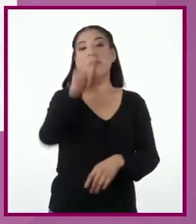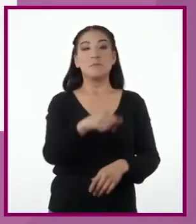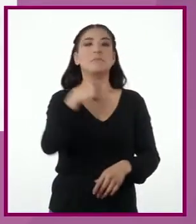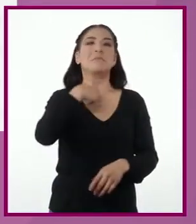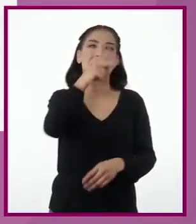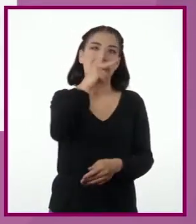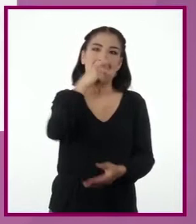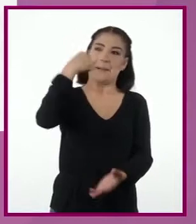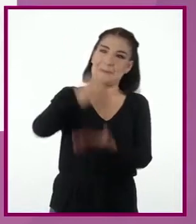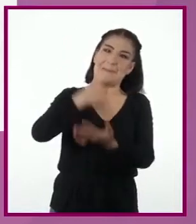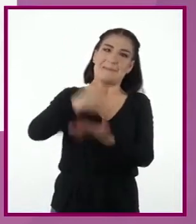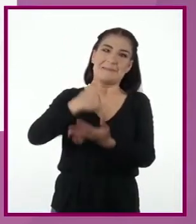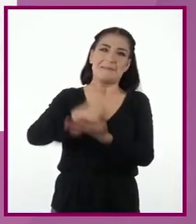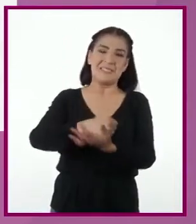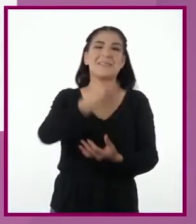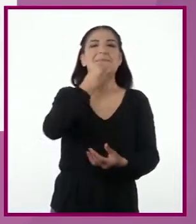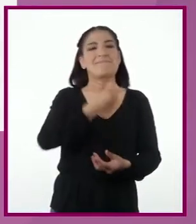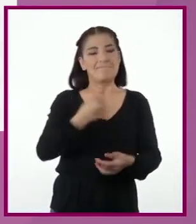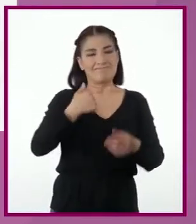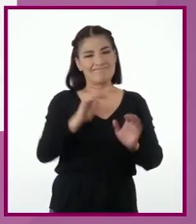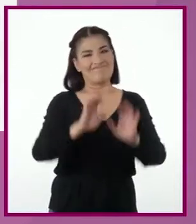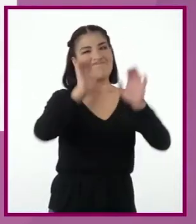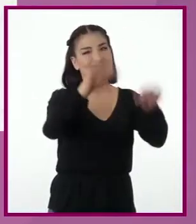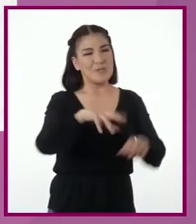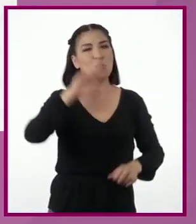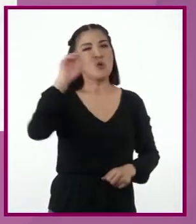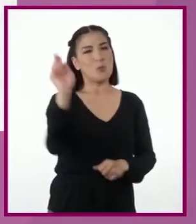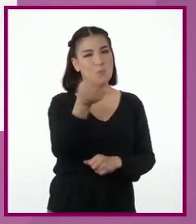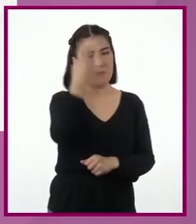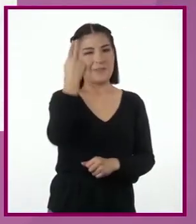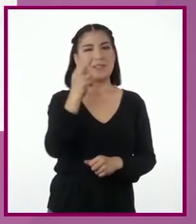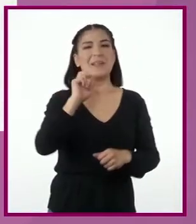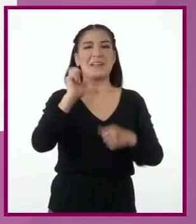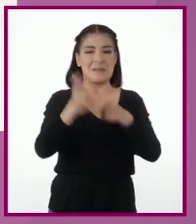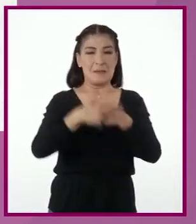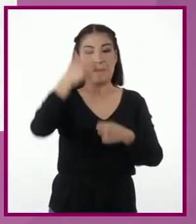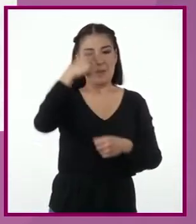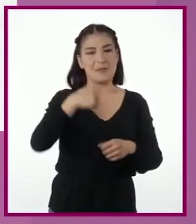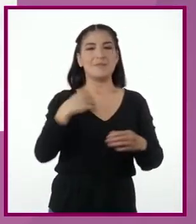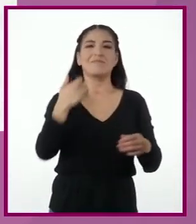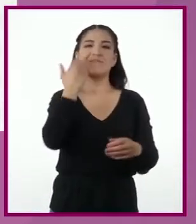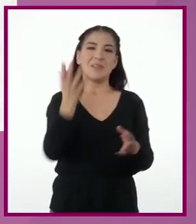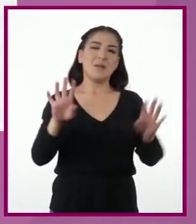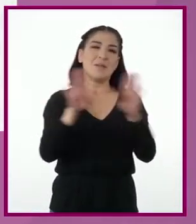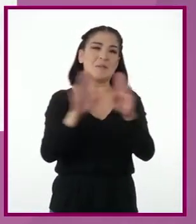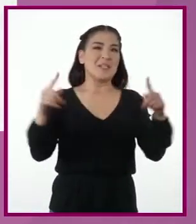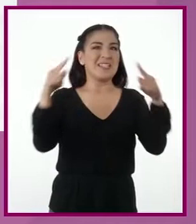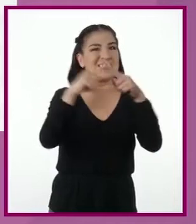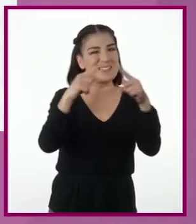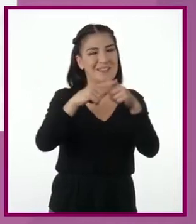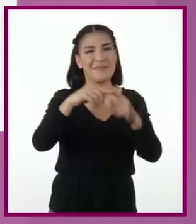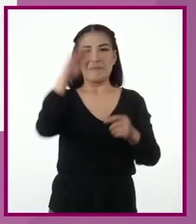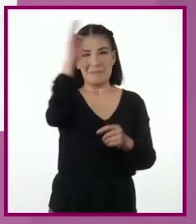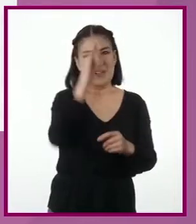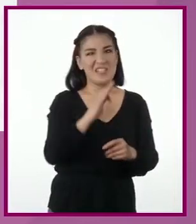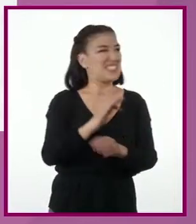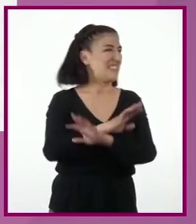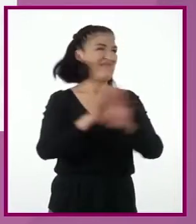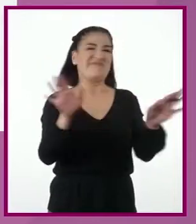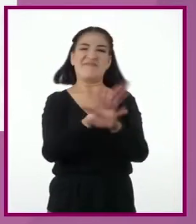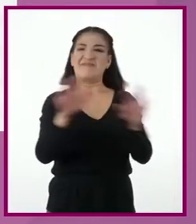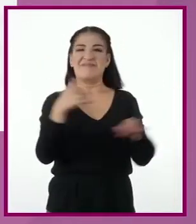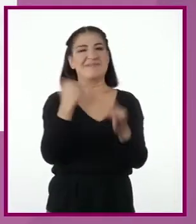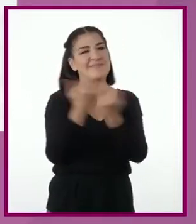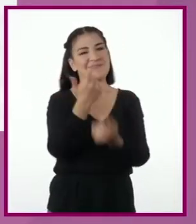padre, ingresé a la Universidad de Cambridge para unirme como clérigo, lo cual tampoco fue muy atractivo para